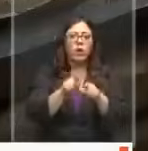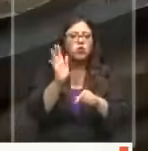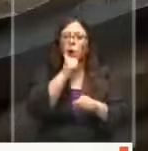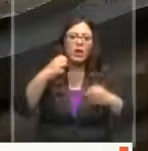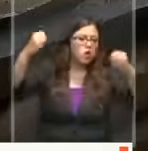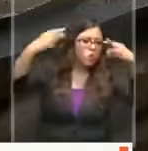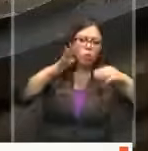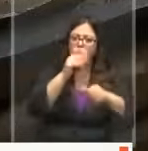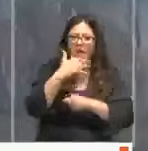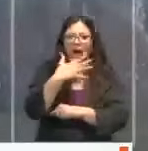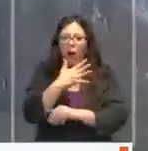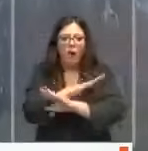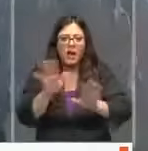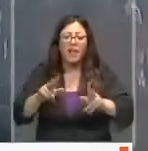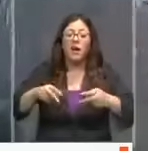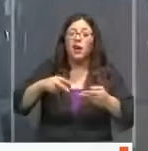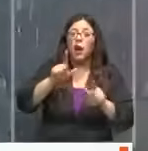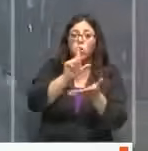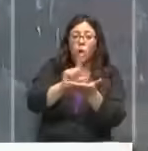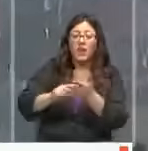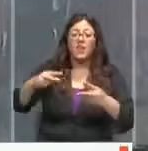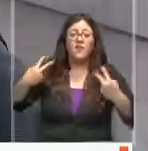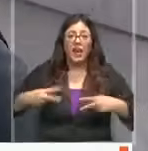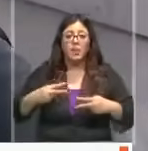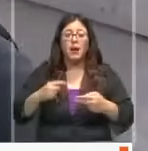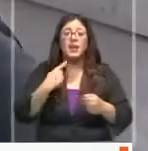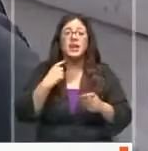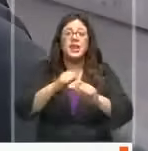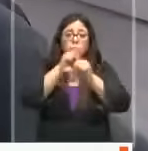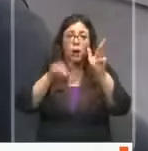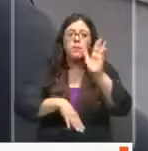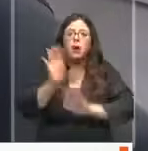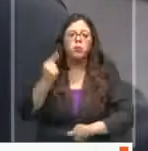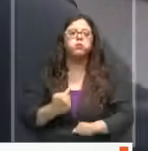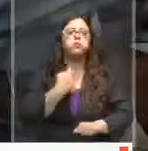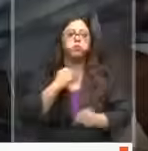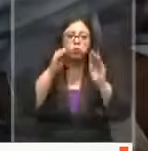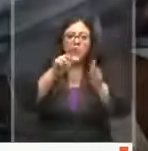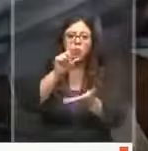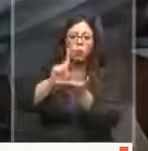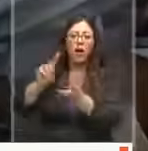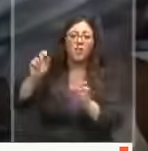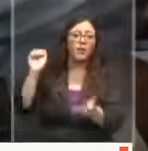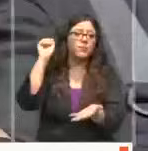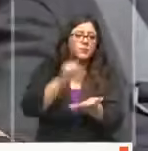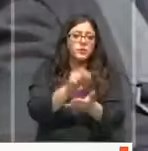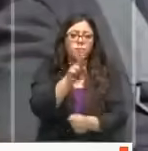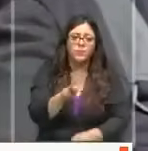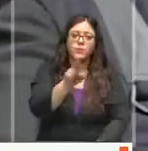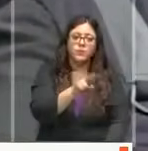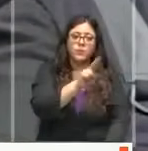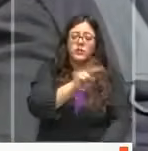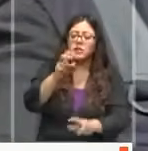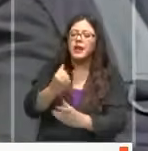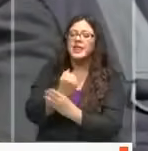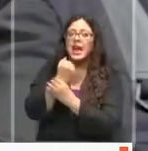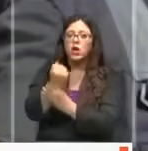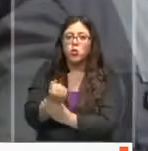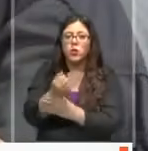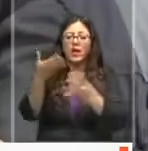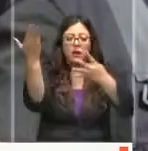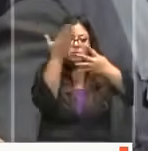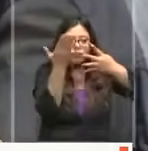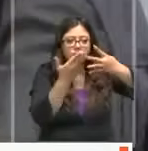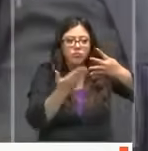tenemos agua. Bueno. Sectores de Viña del Mar y Quilpué son los más afectados, son mismos lugares donde el reclamo se repite. Las ayudas se están canalizando a través